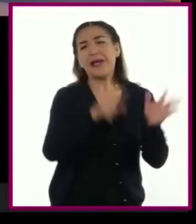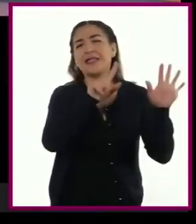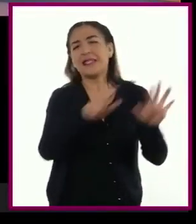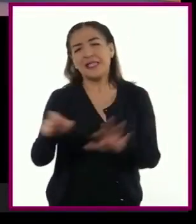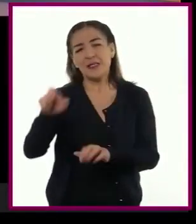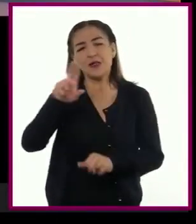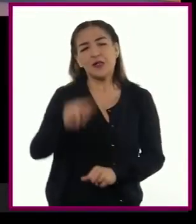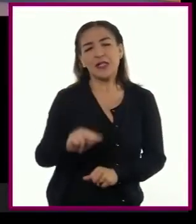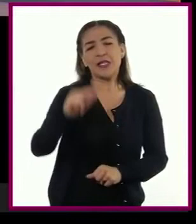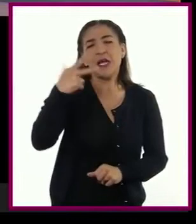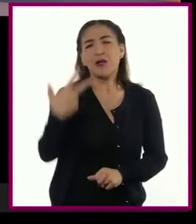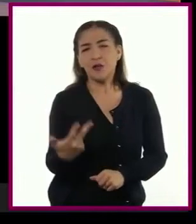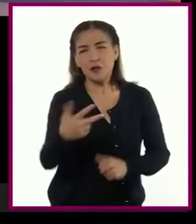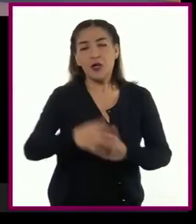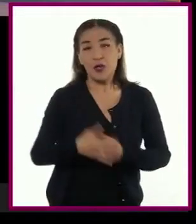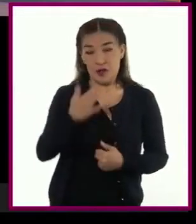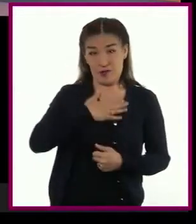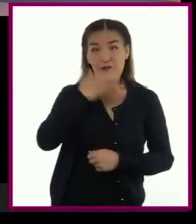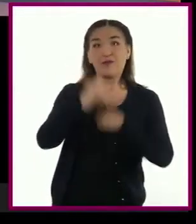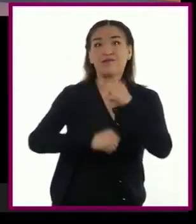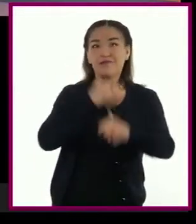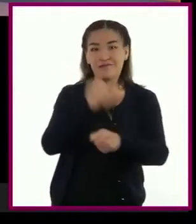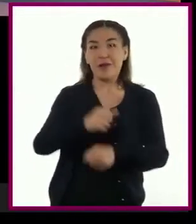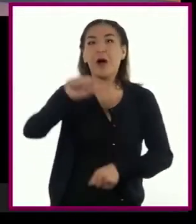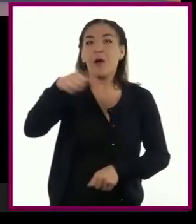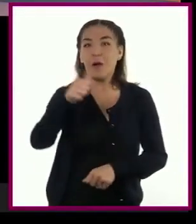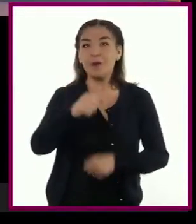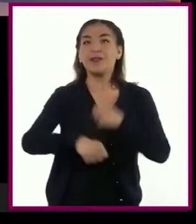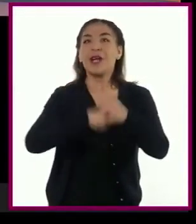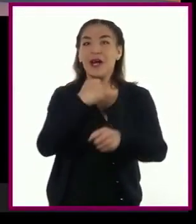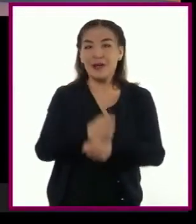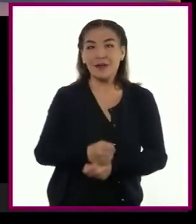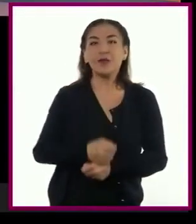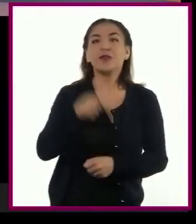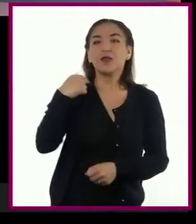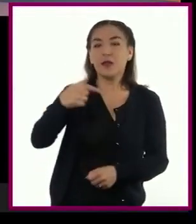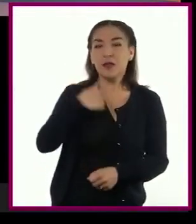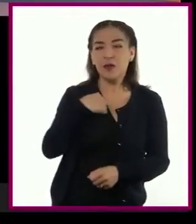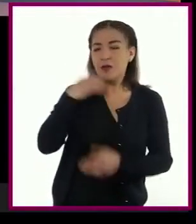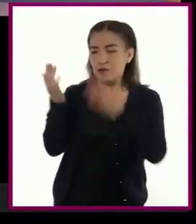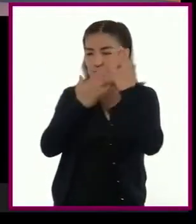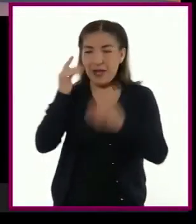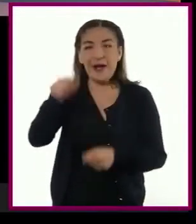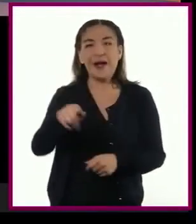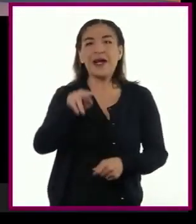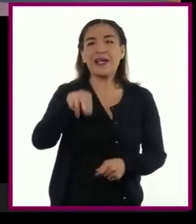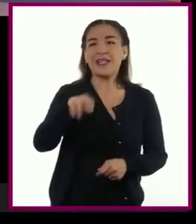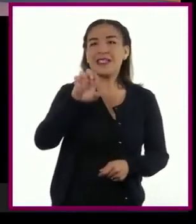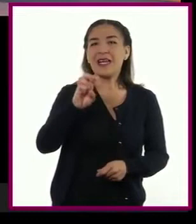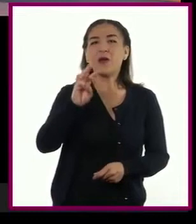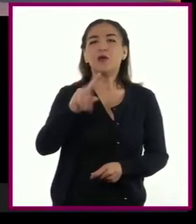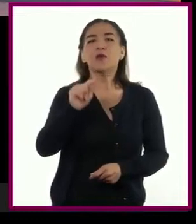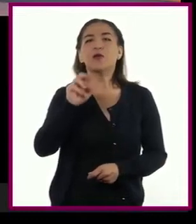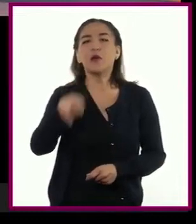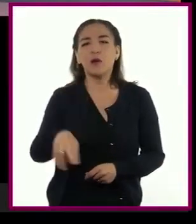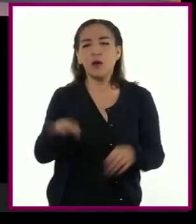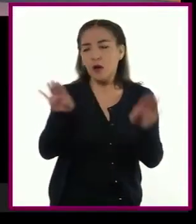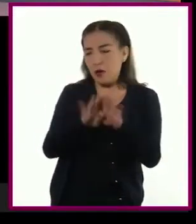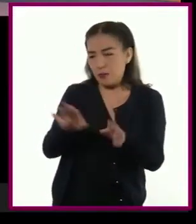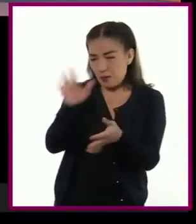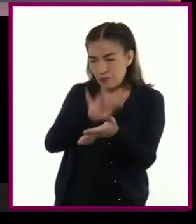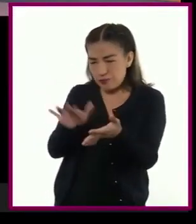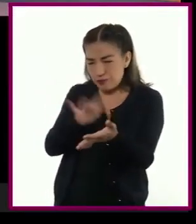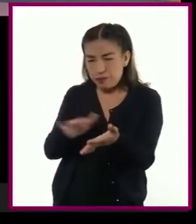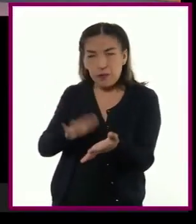1788, cuando tenía 11 años y leí los Principia de Newton y el Ars